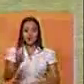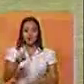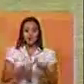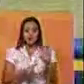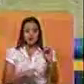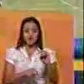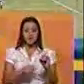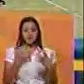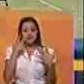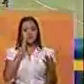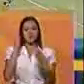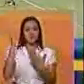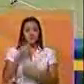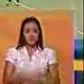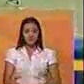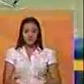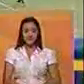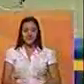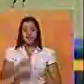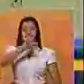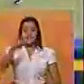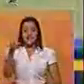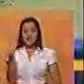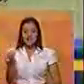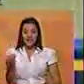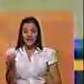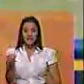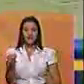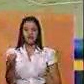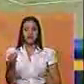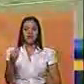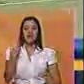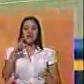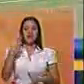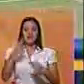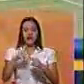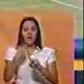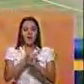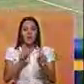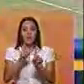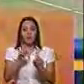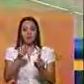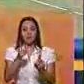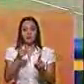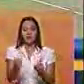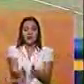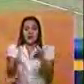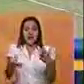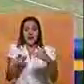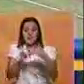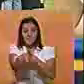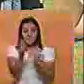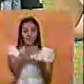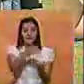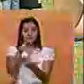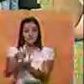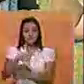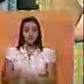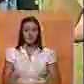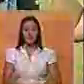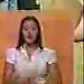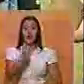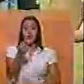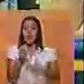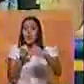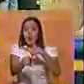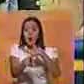las imágenes en el Olímpico de la UCD con el Italia Táchira. El único gol llegó al minuto 80 tras una gran acción de Luis Martínez. Y mi primer gol en